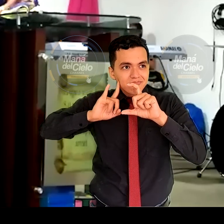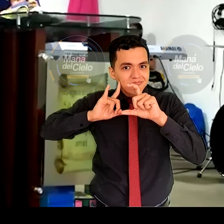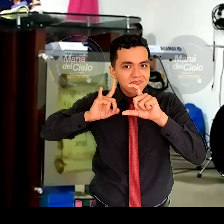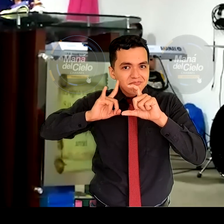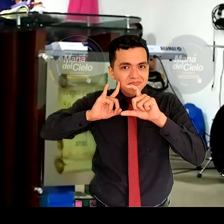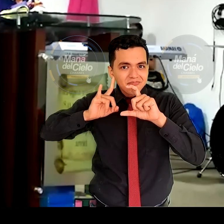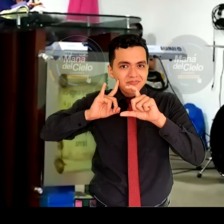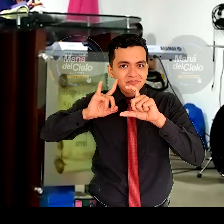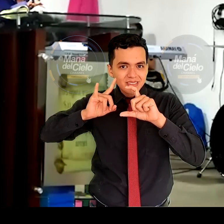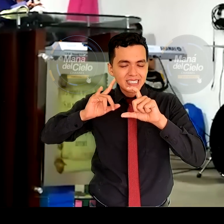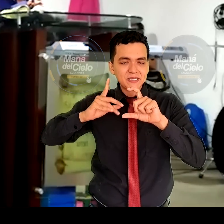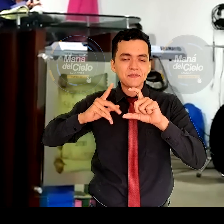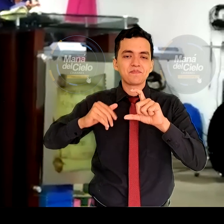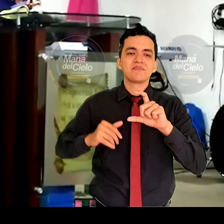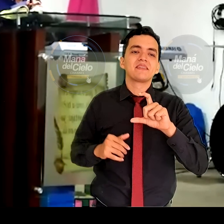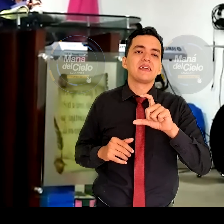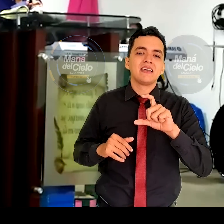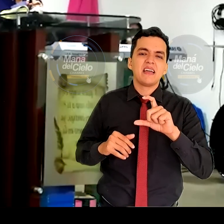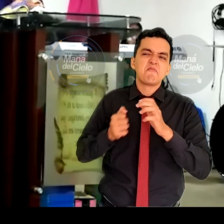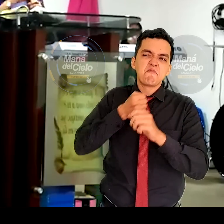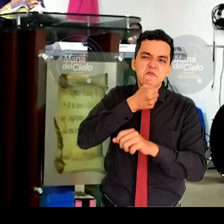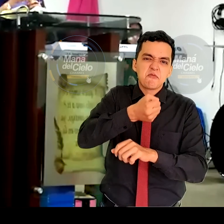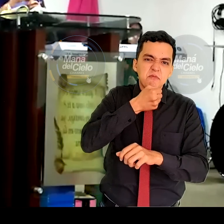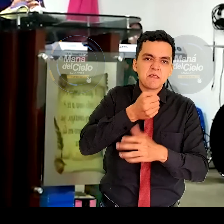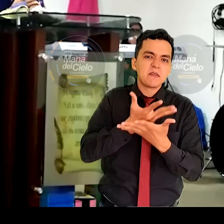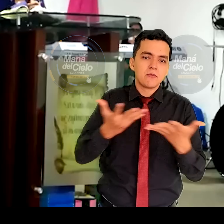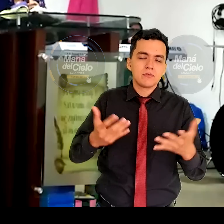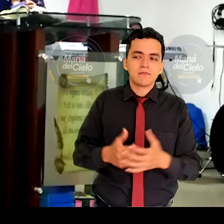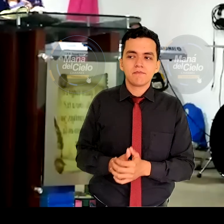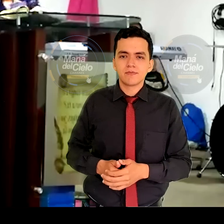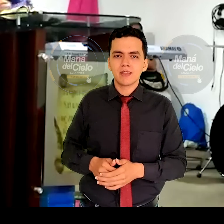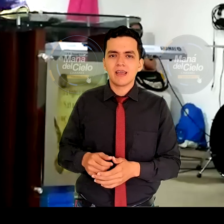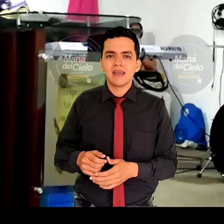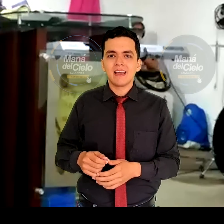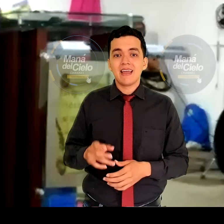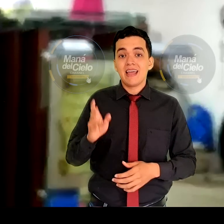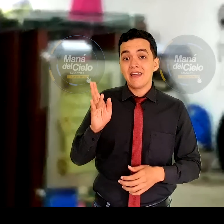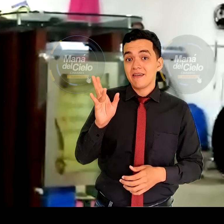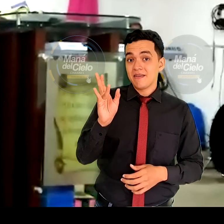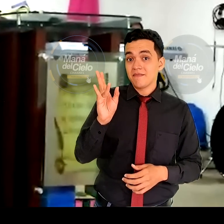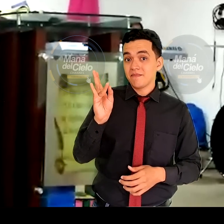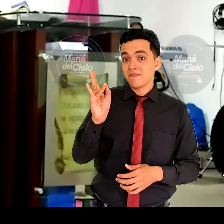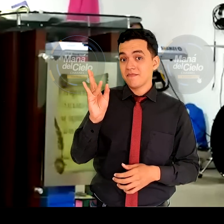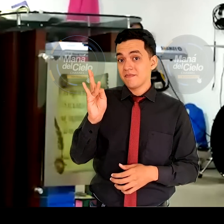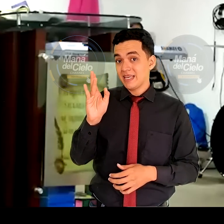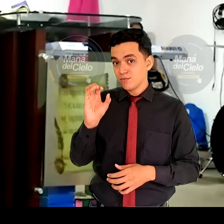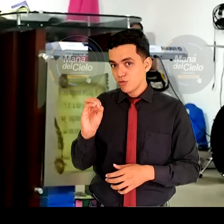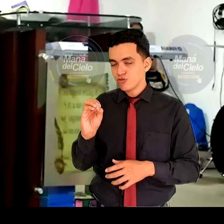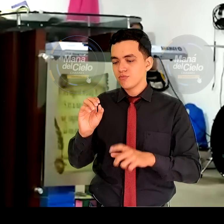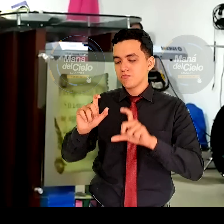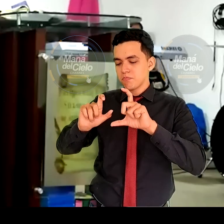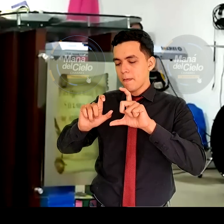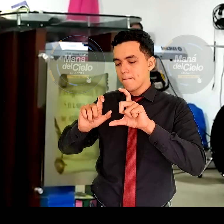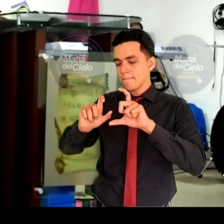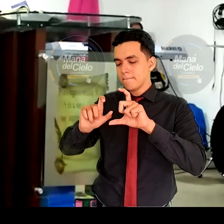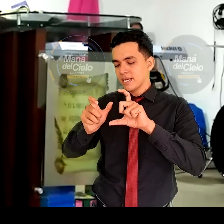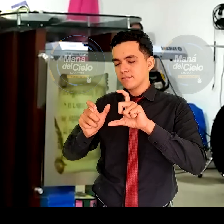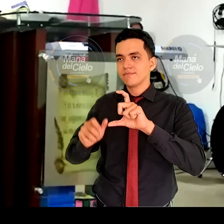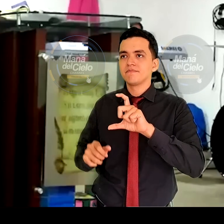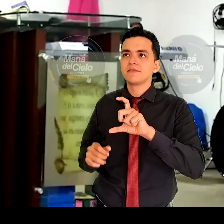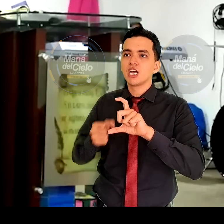donde era pura música. En ese tiempo era música romántica. Entonces mi esposo, cuando va a prender la radio, me dice: